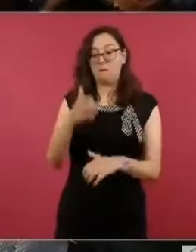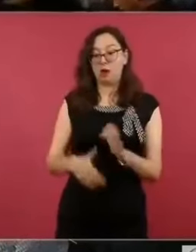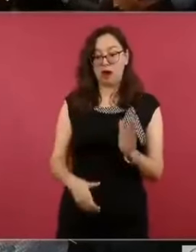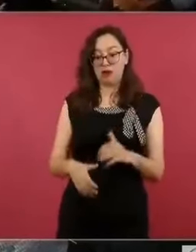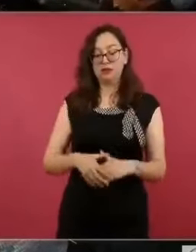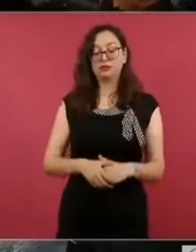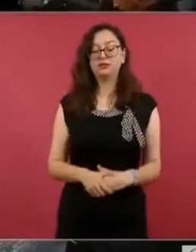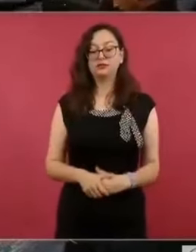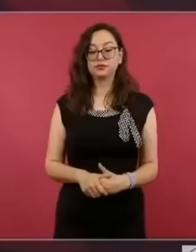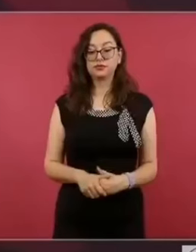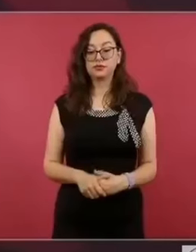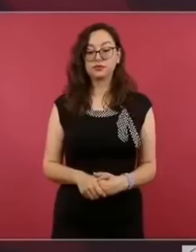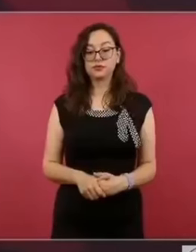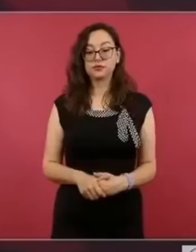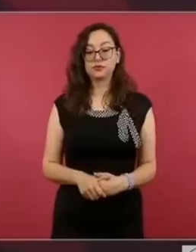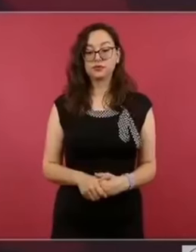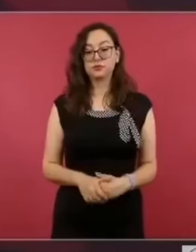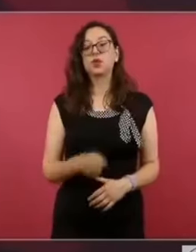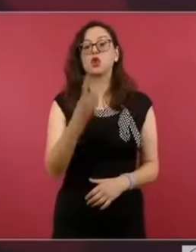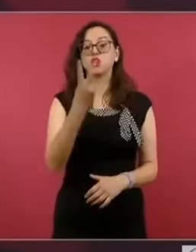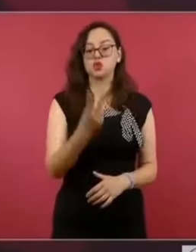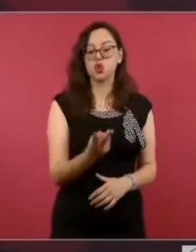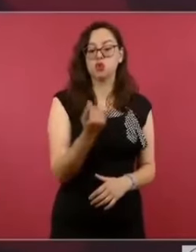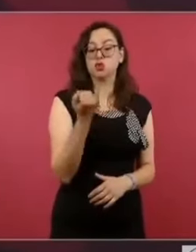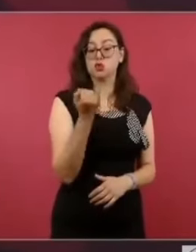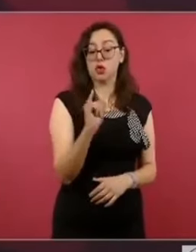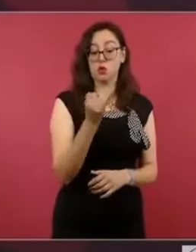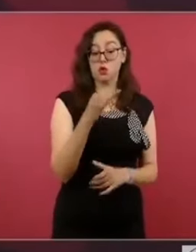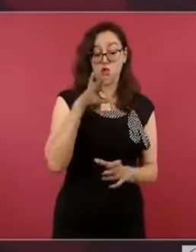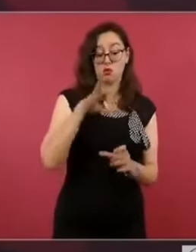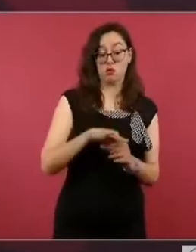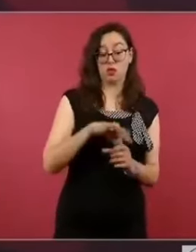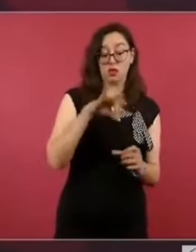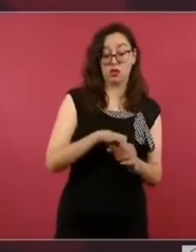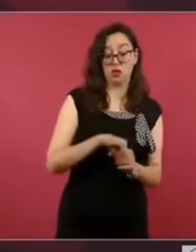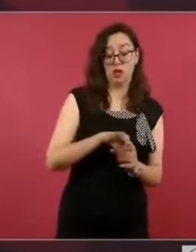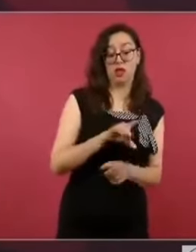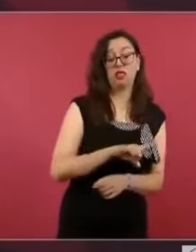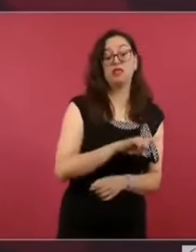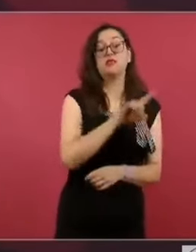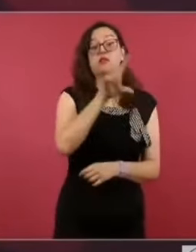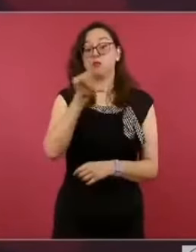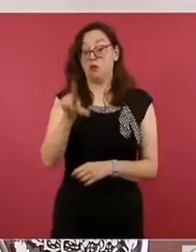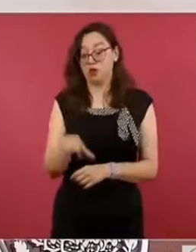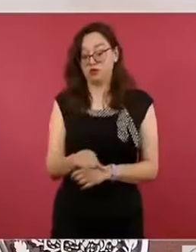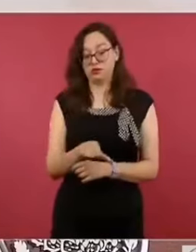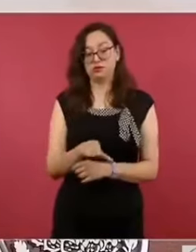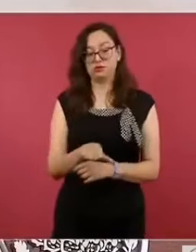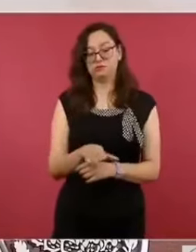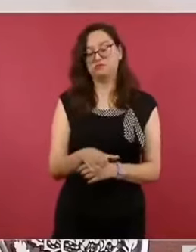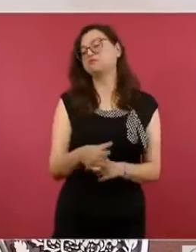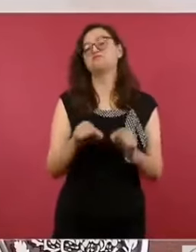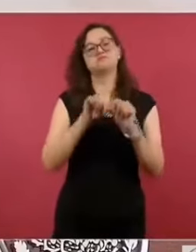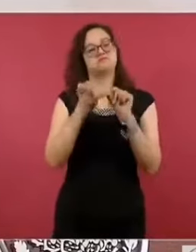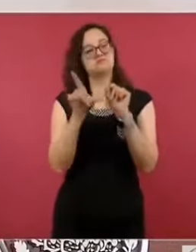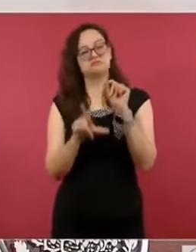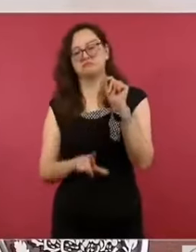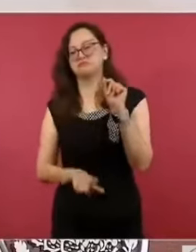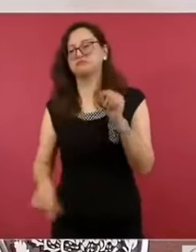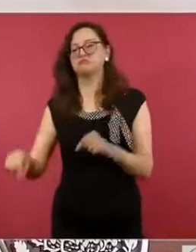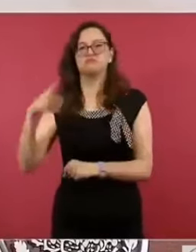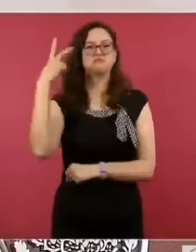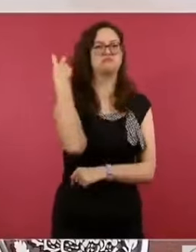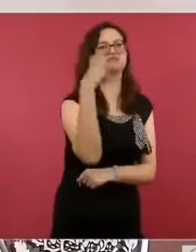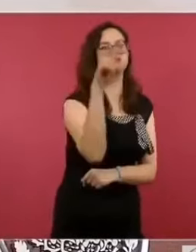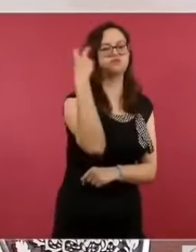Amigas y amigos de 4t México Bienvenidos a nuestro programa soy su anfitrión Mario Alfonso y hoy tenemos